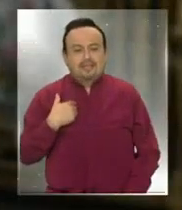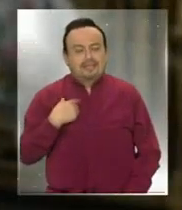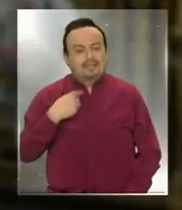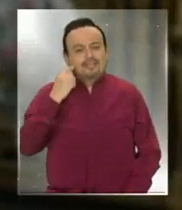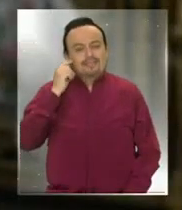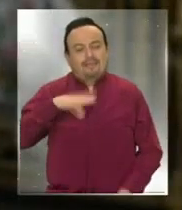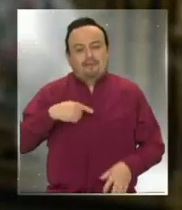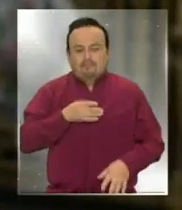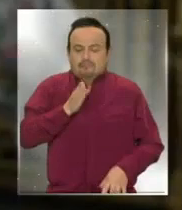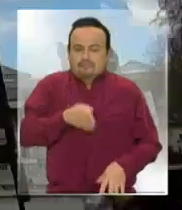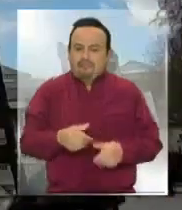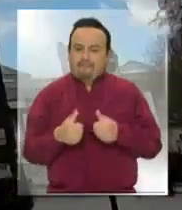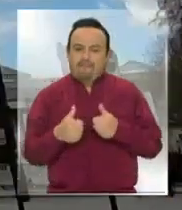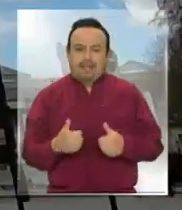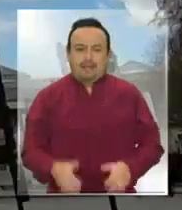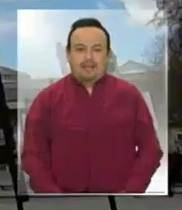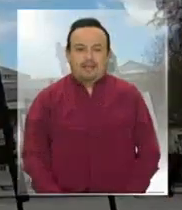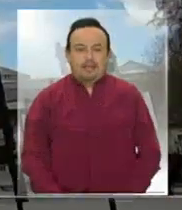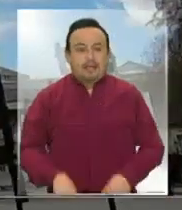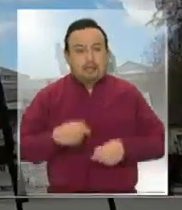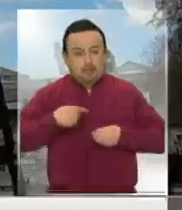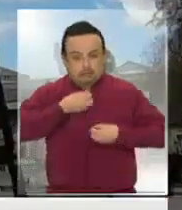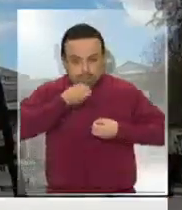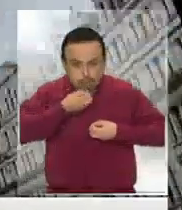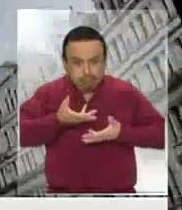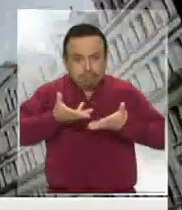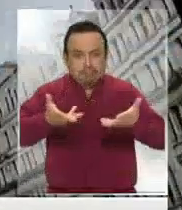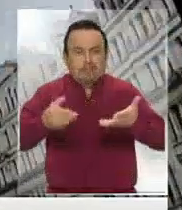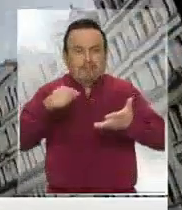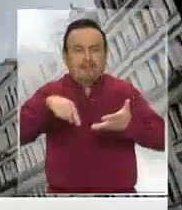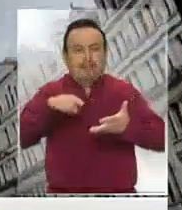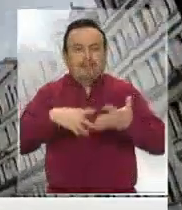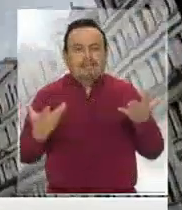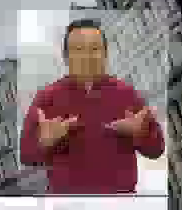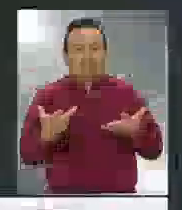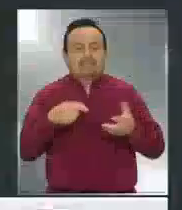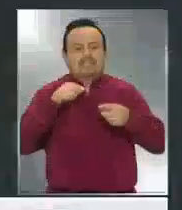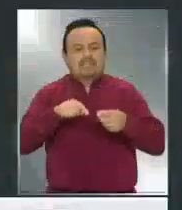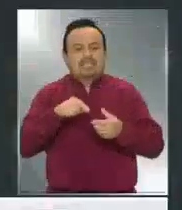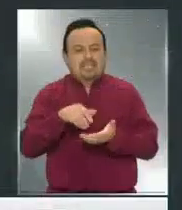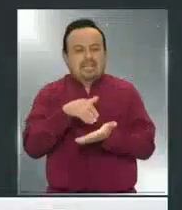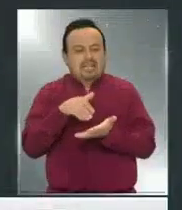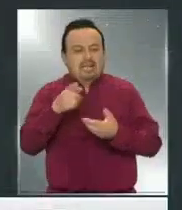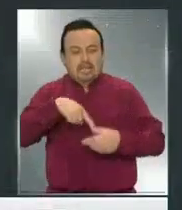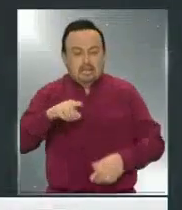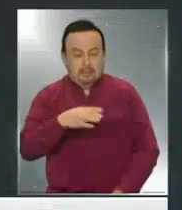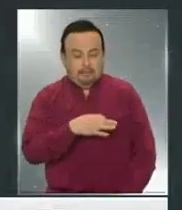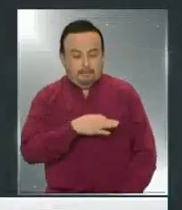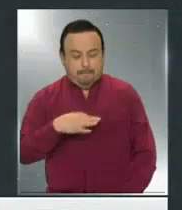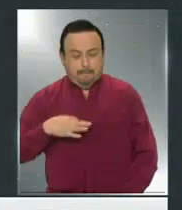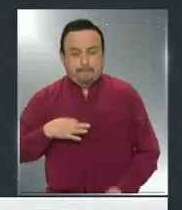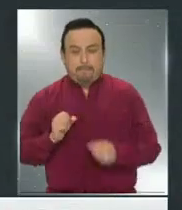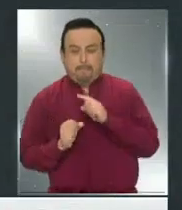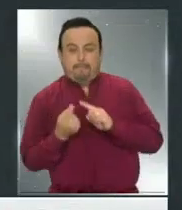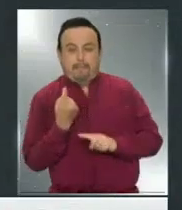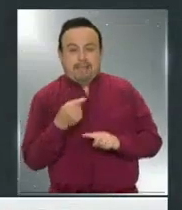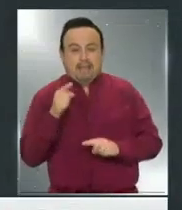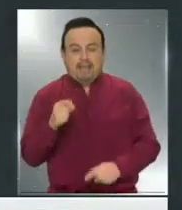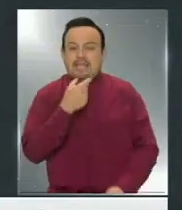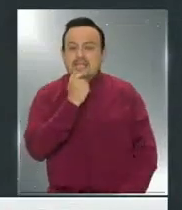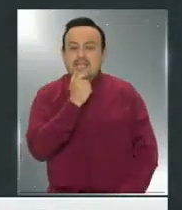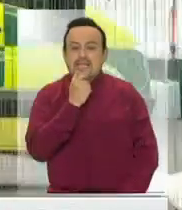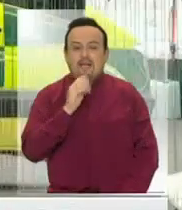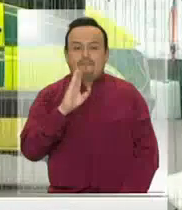lo correcto. Un mensaje que se transmite en medio del inestable estado de salud del primer ministro de Inglaterra,